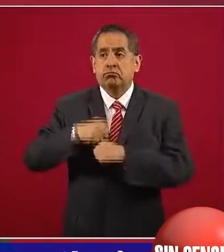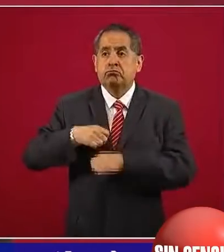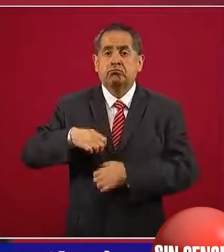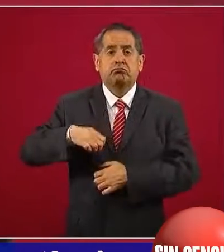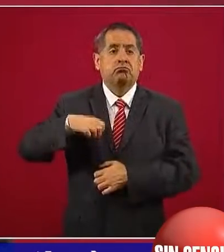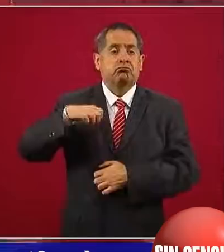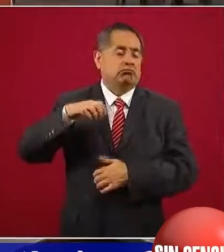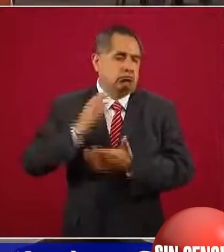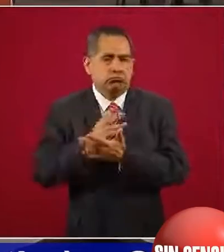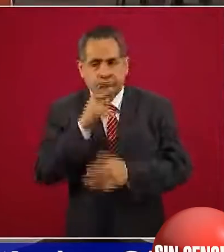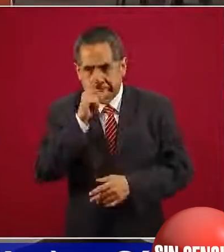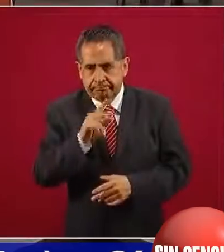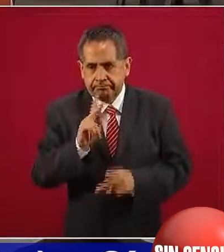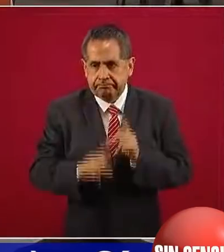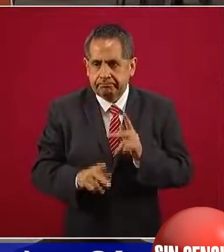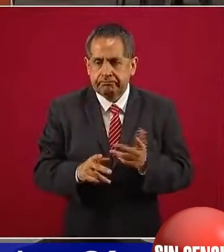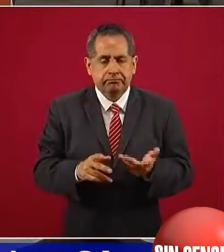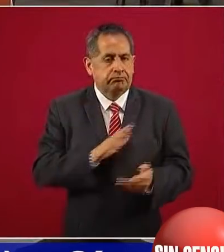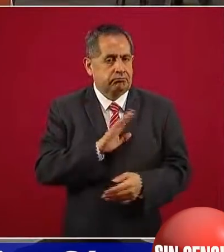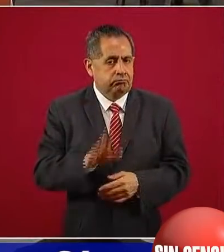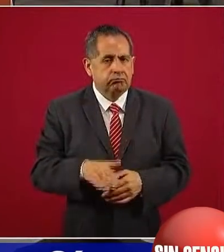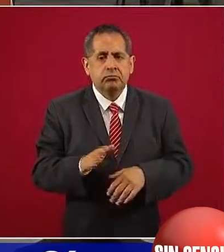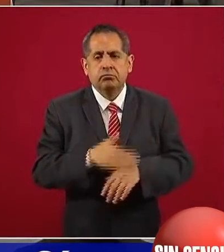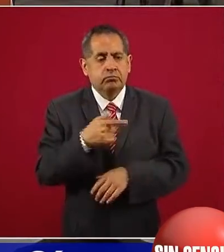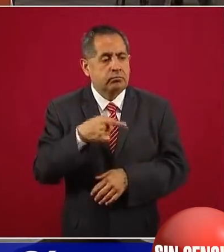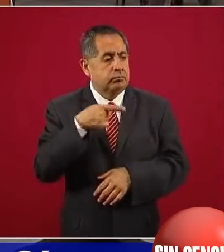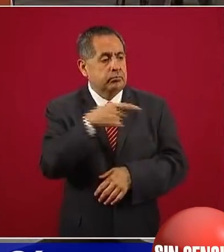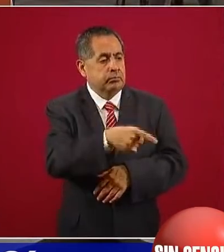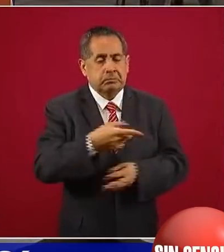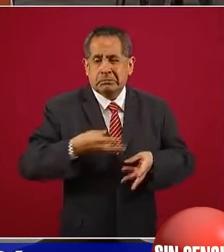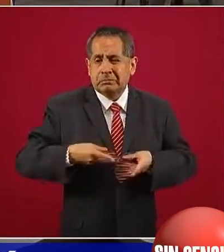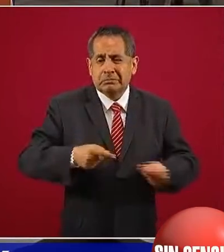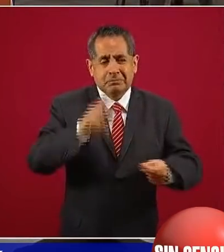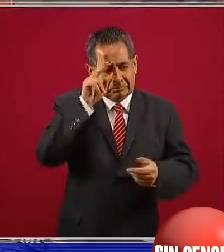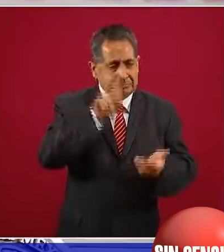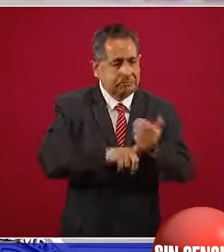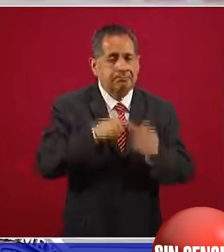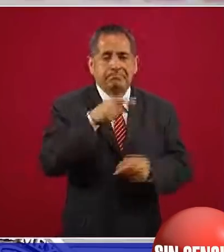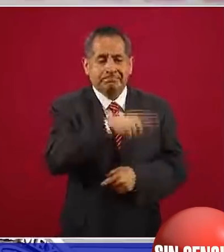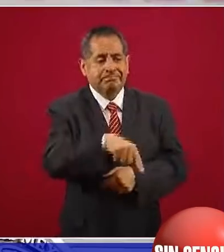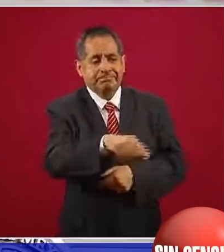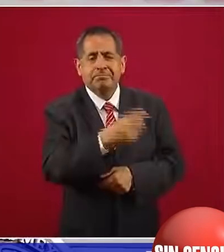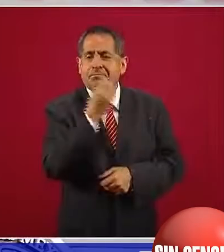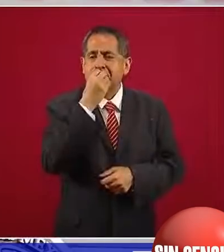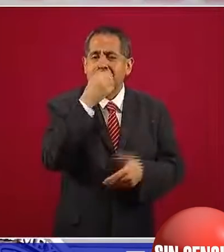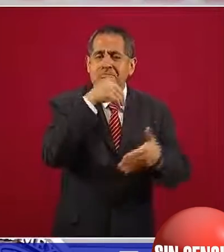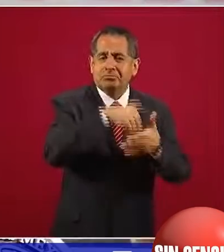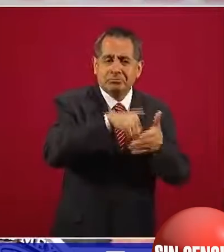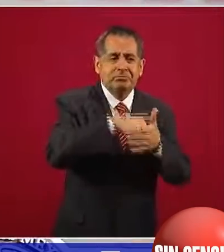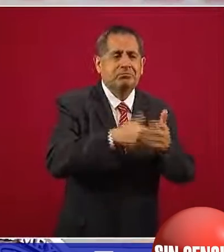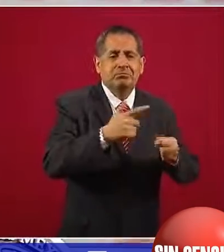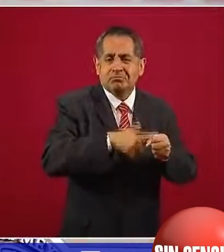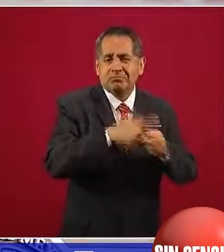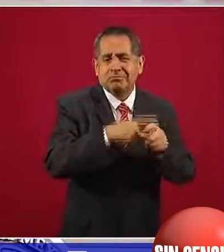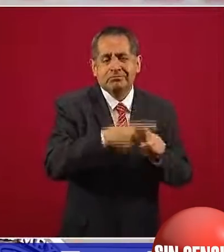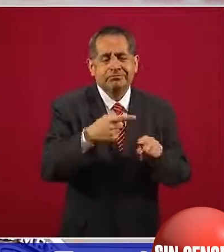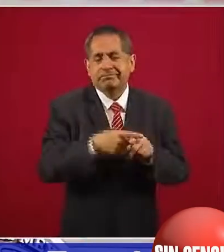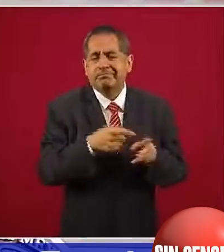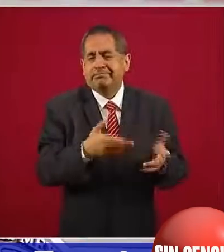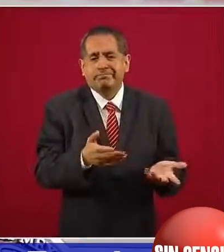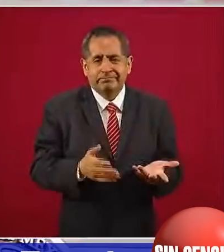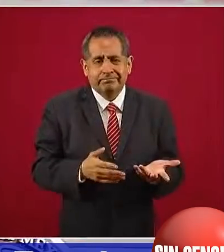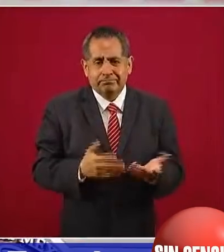además en un impacto económico muy, muy grande para los países. Entonces no se trata de confrontaciones, se trata de que desde